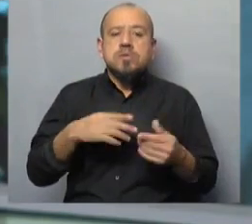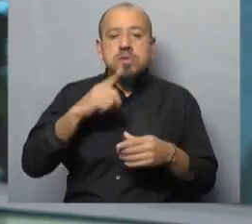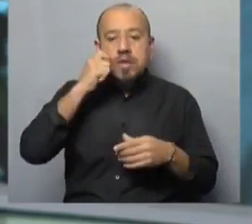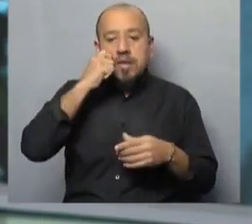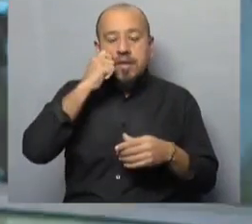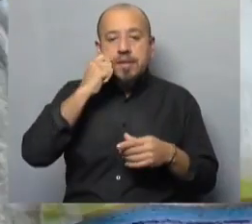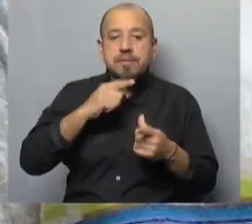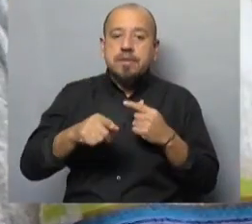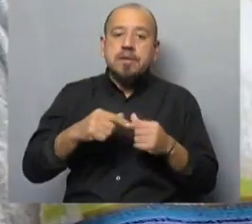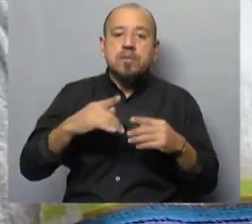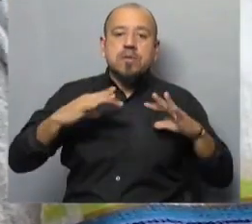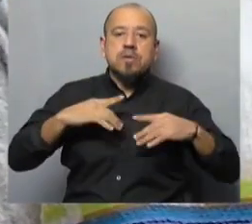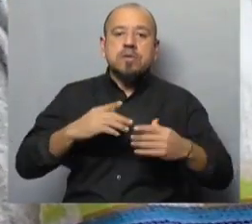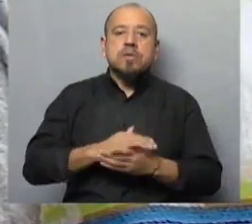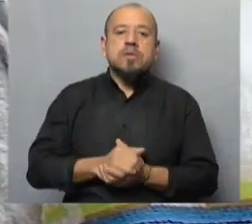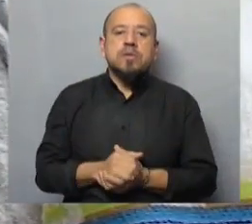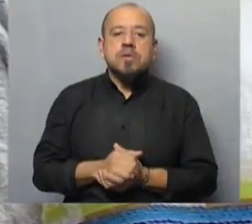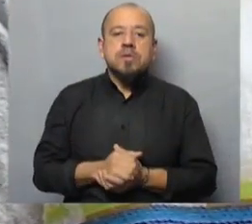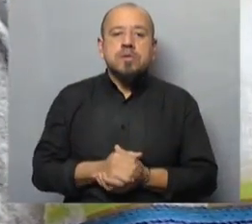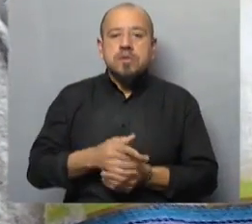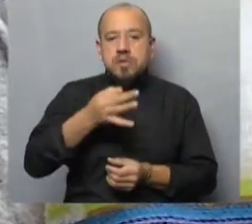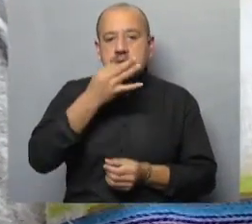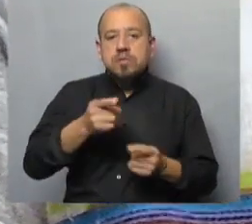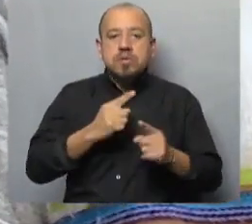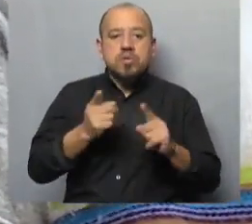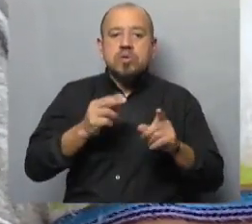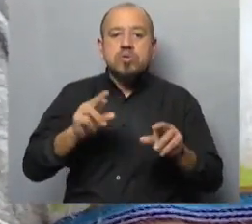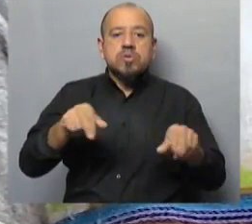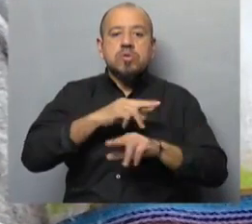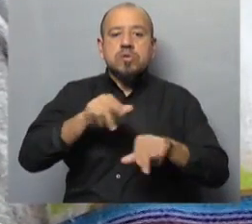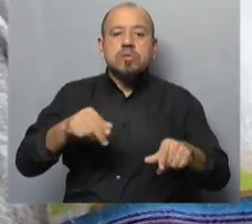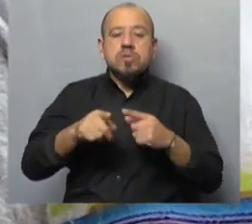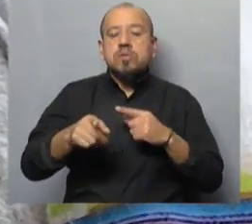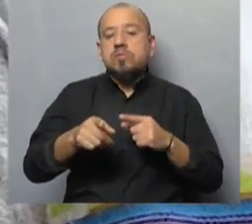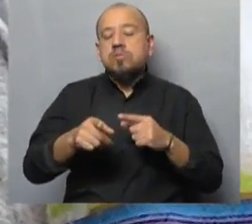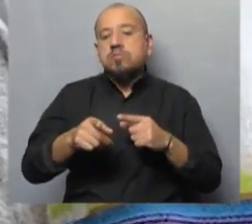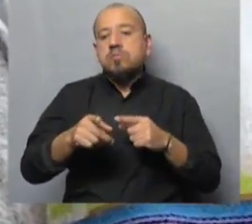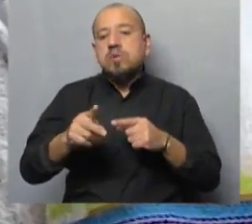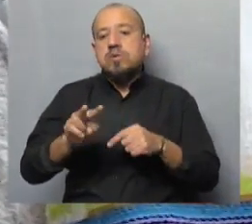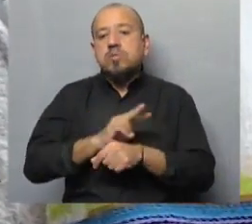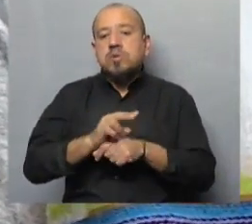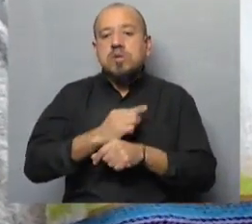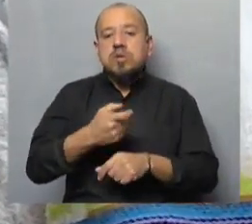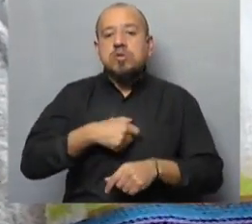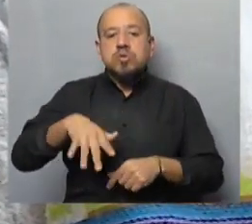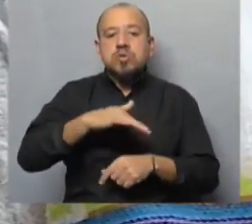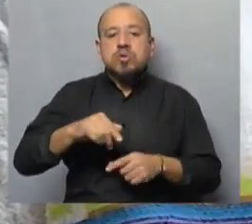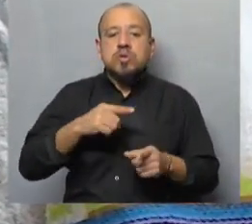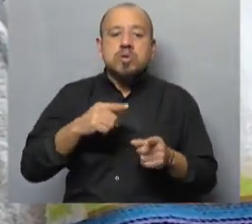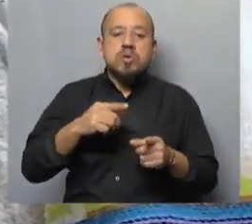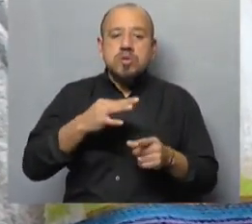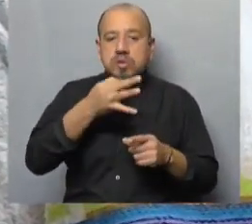retiro decimos que no es una reforma integral de la seguridad social decimos